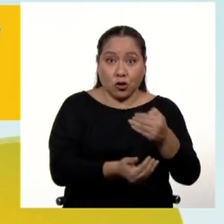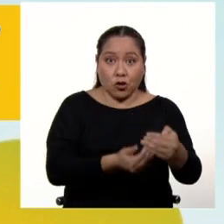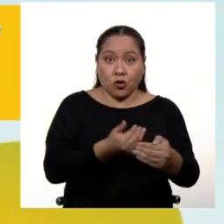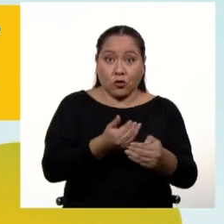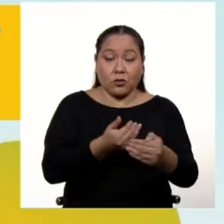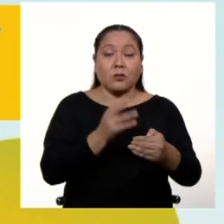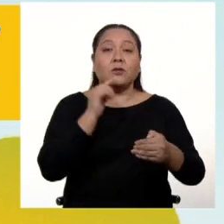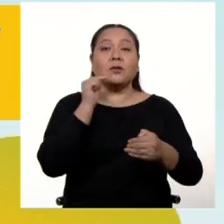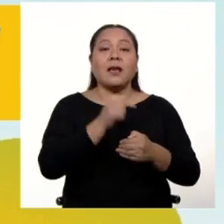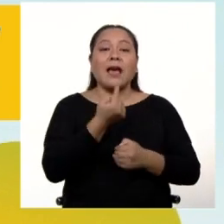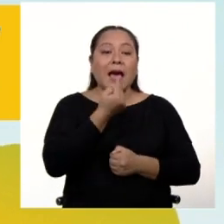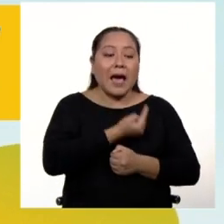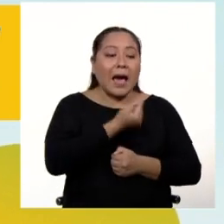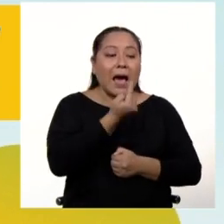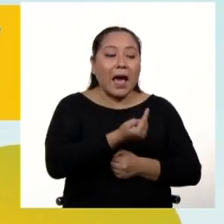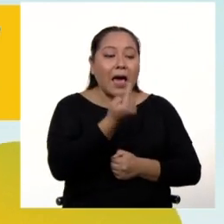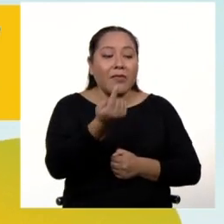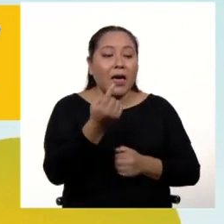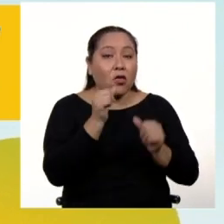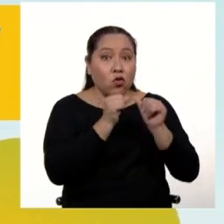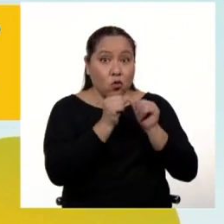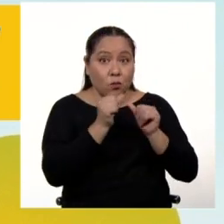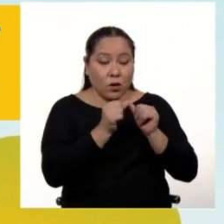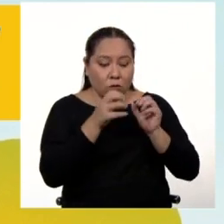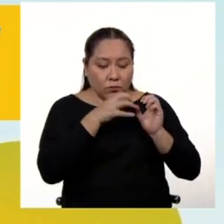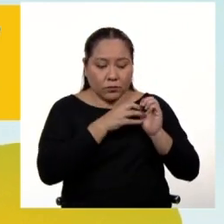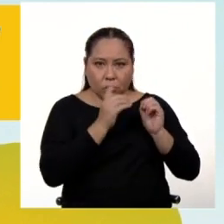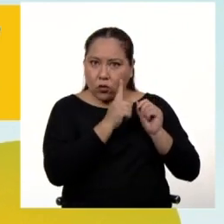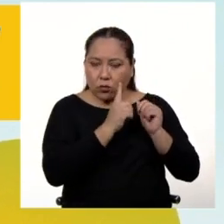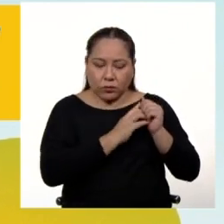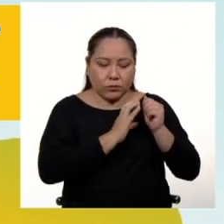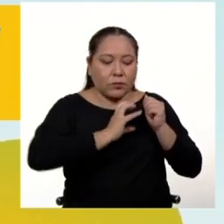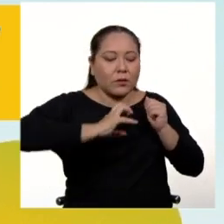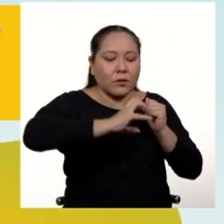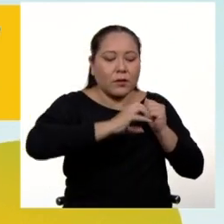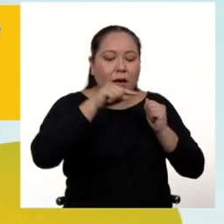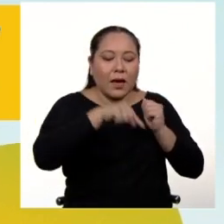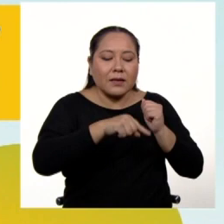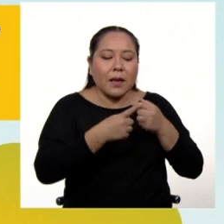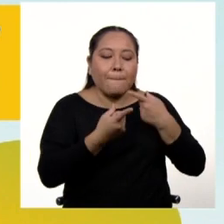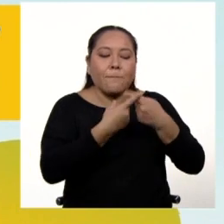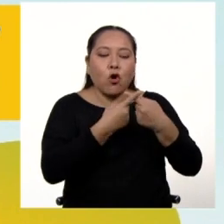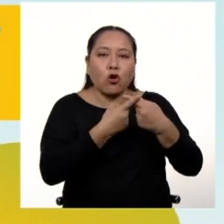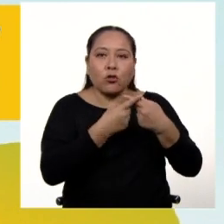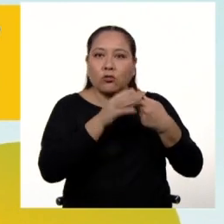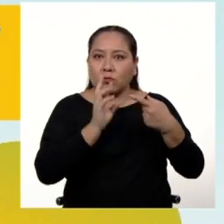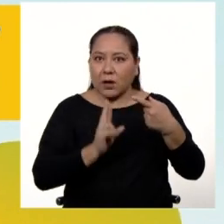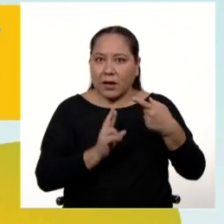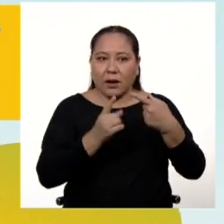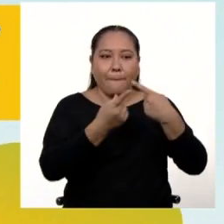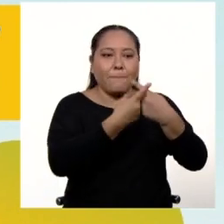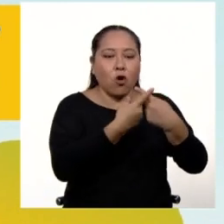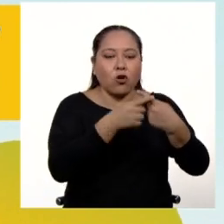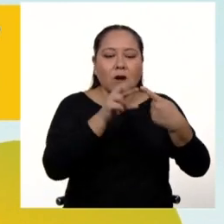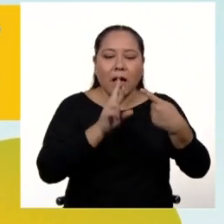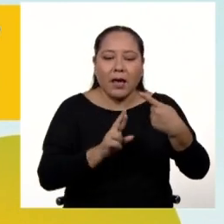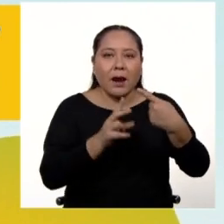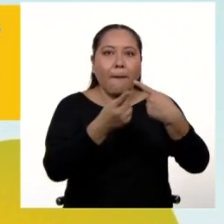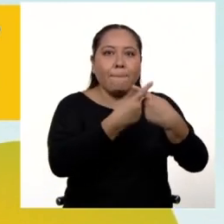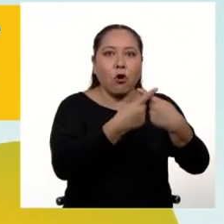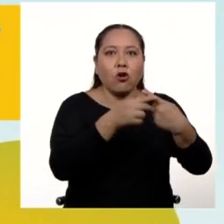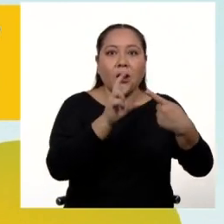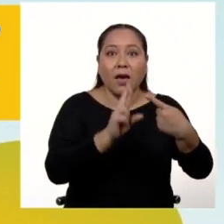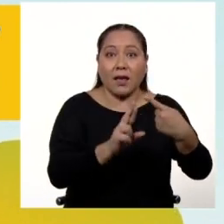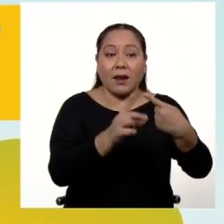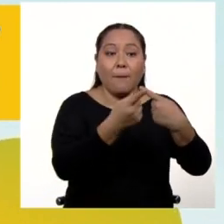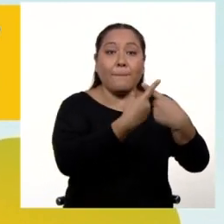sucesión en la que cada término menos el primero se obtiene multiplicando el anterior por una cantidad fija R